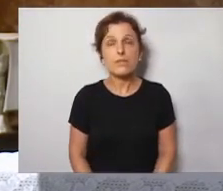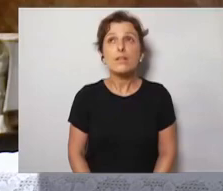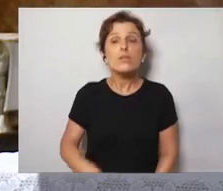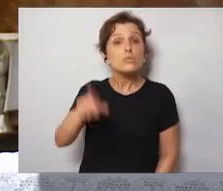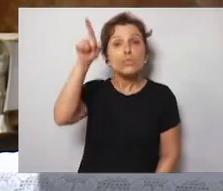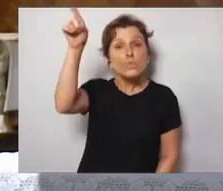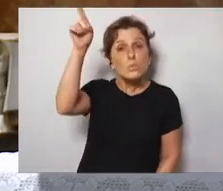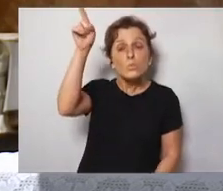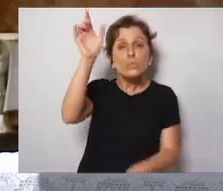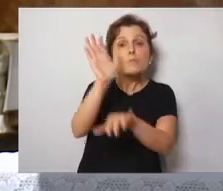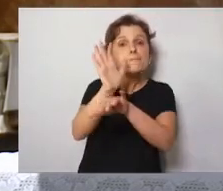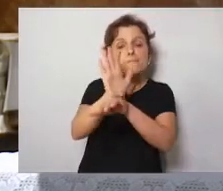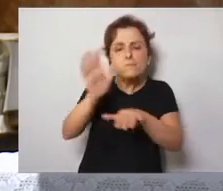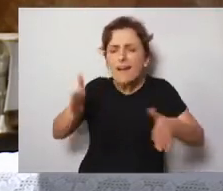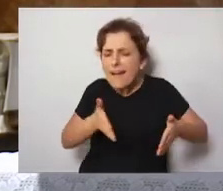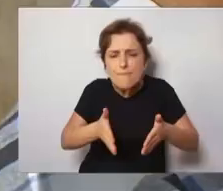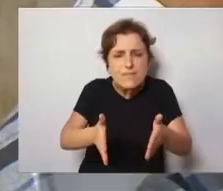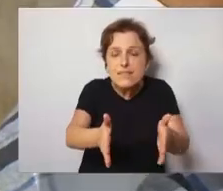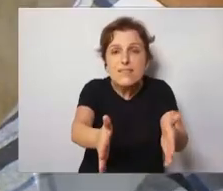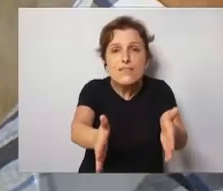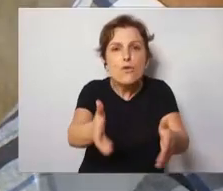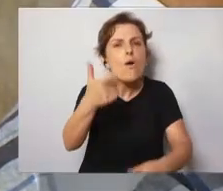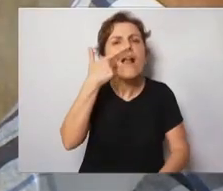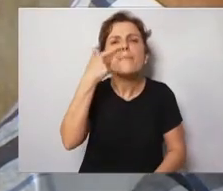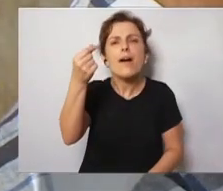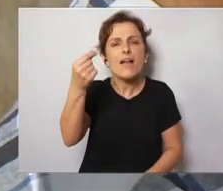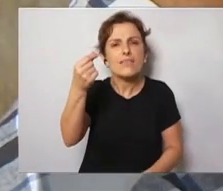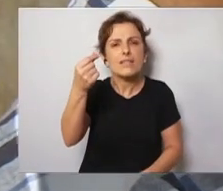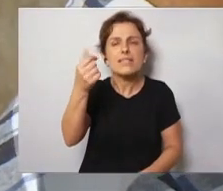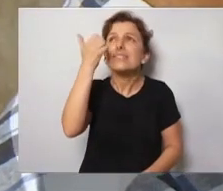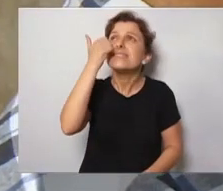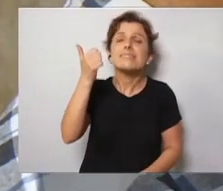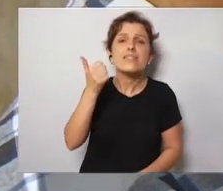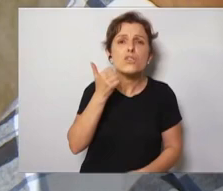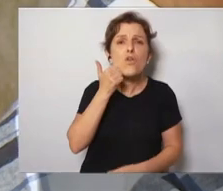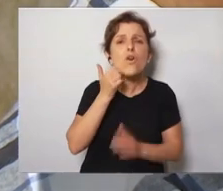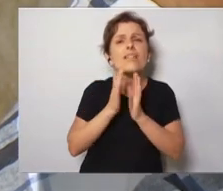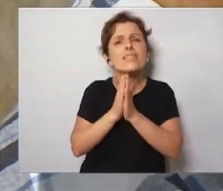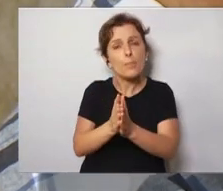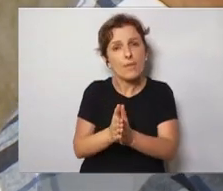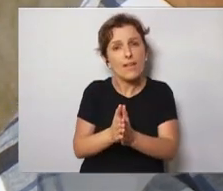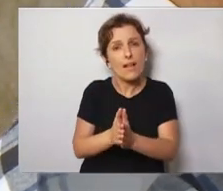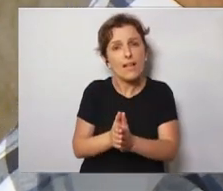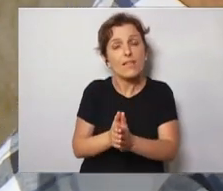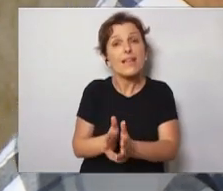tú que eres el camino que conduce al padre señor empieza